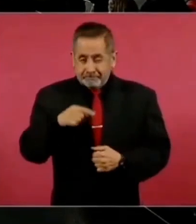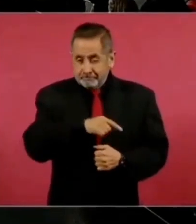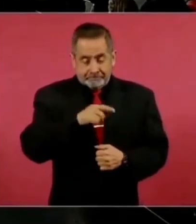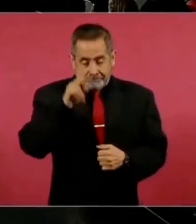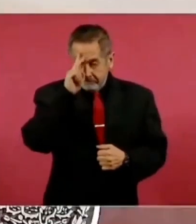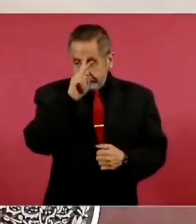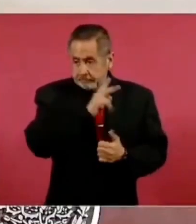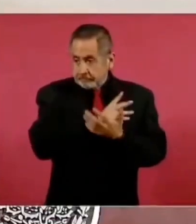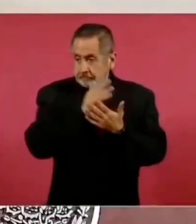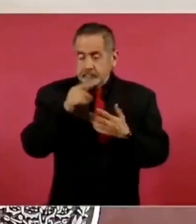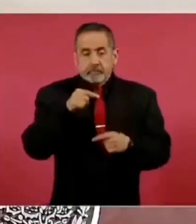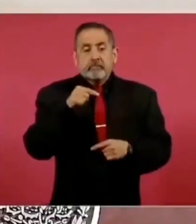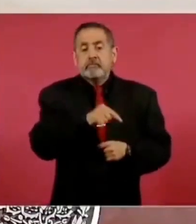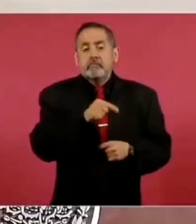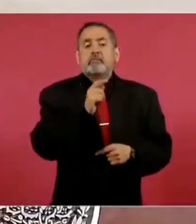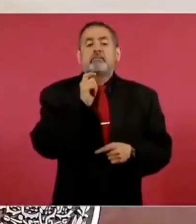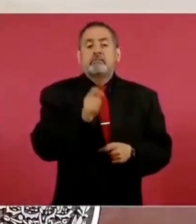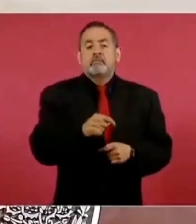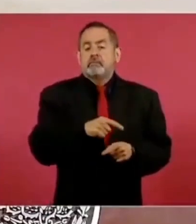de reformar